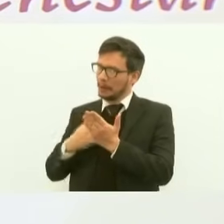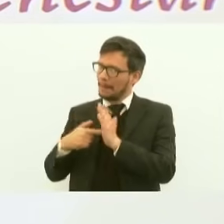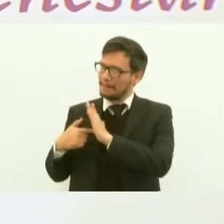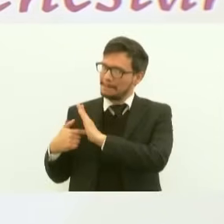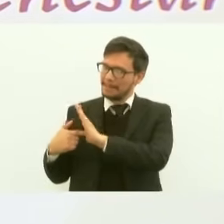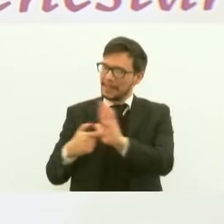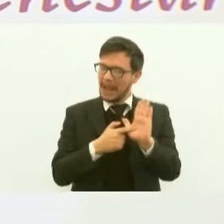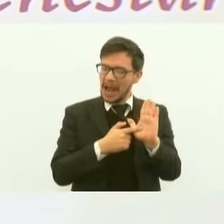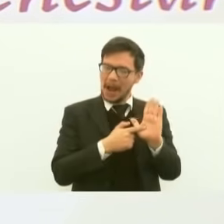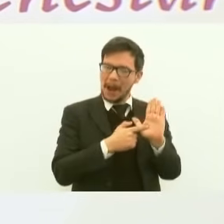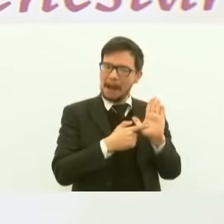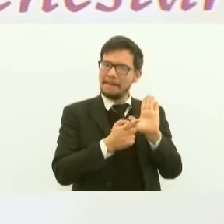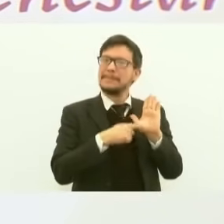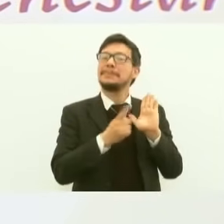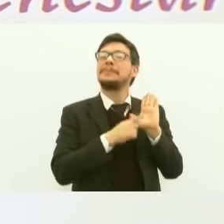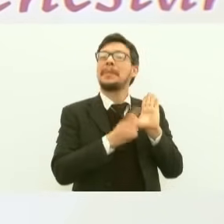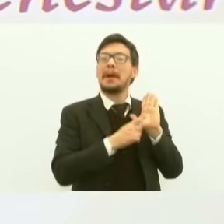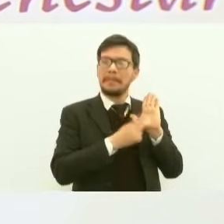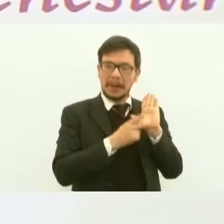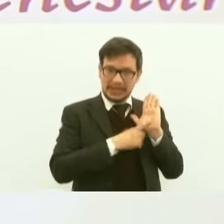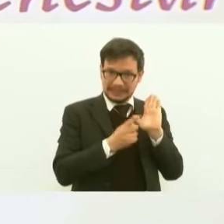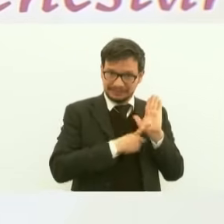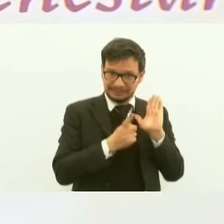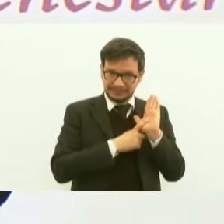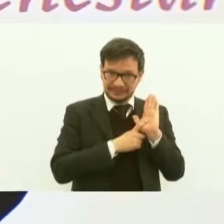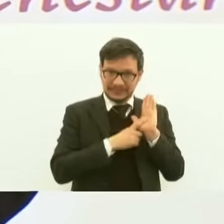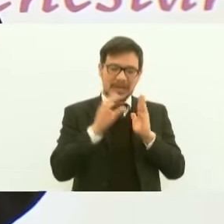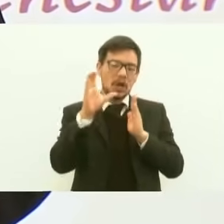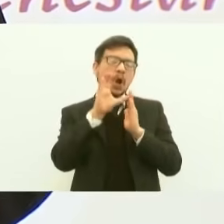rango constitucional.